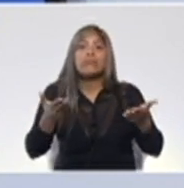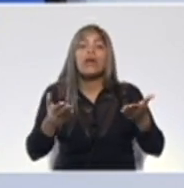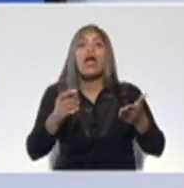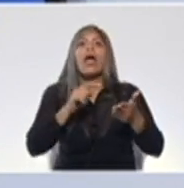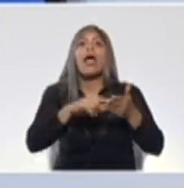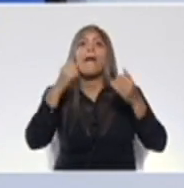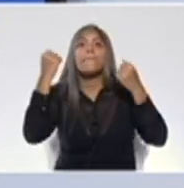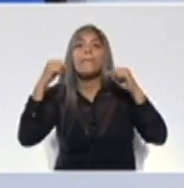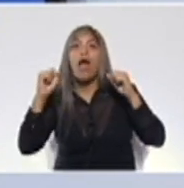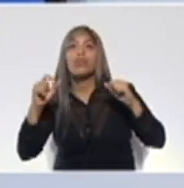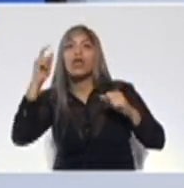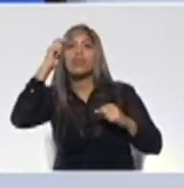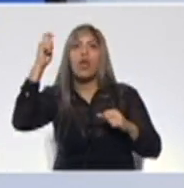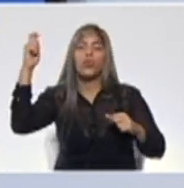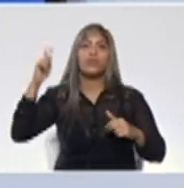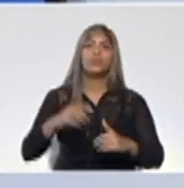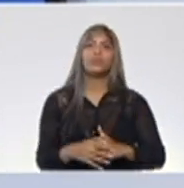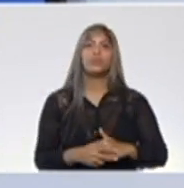parte práctica.